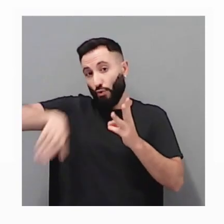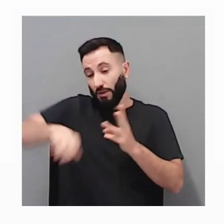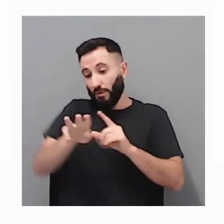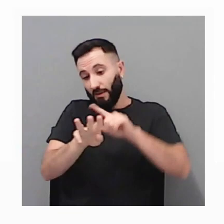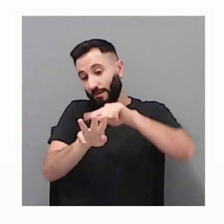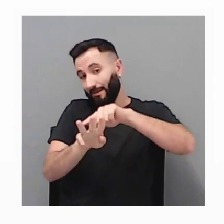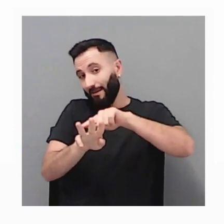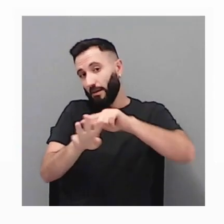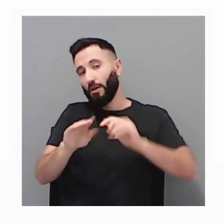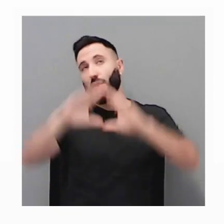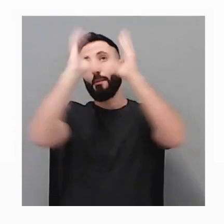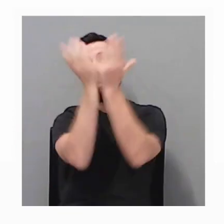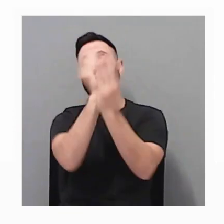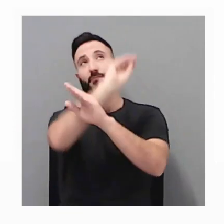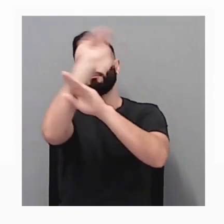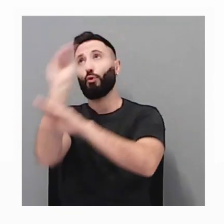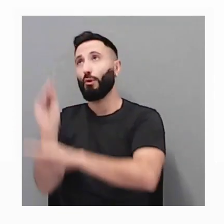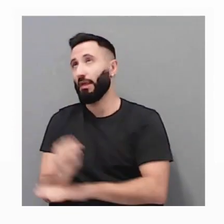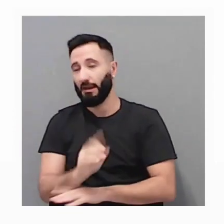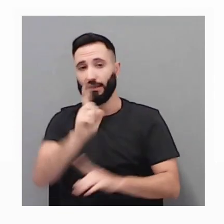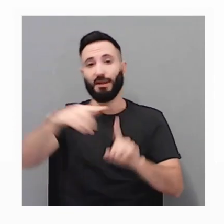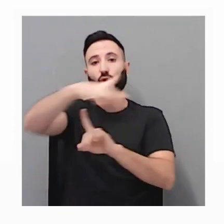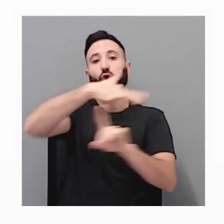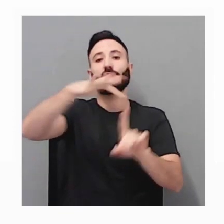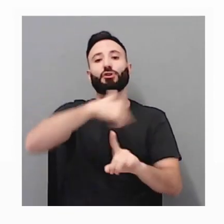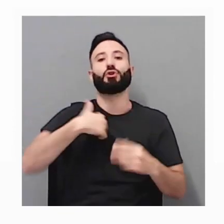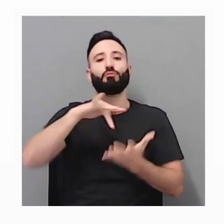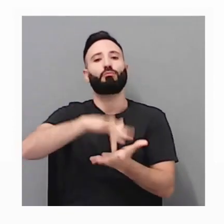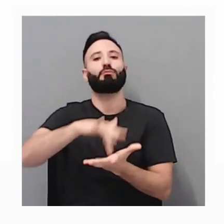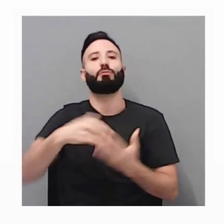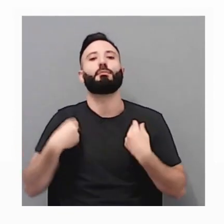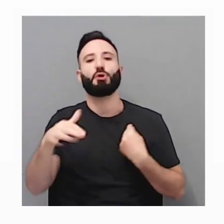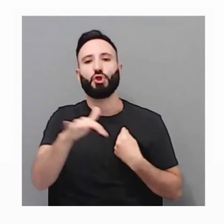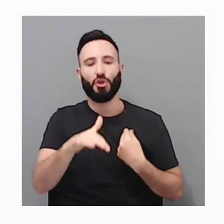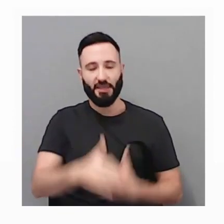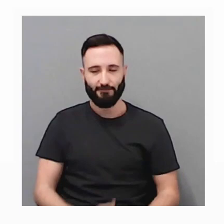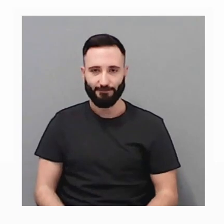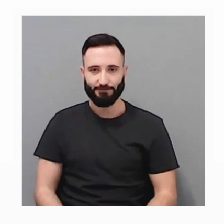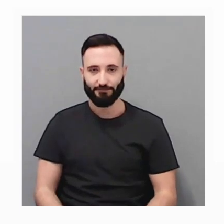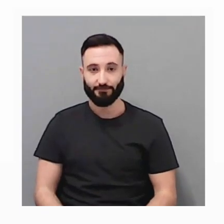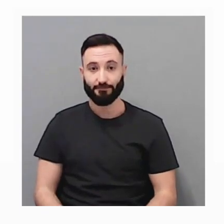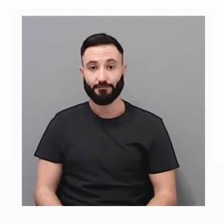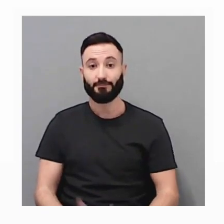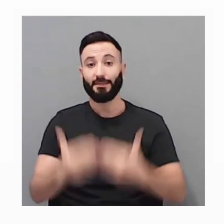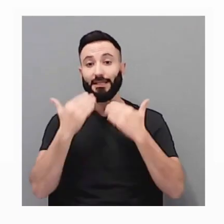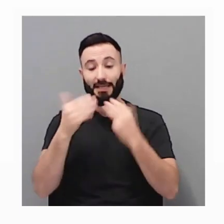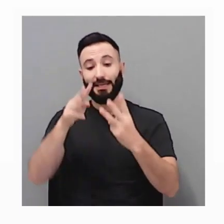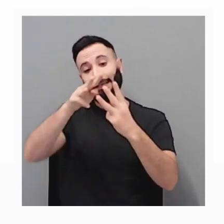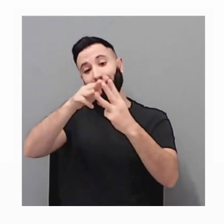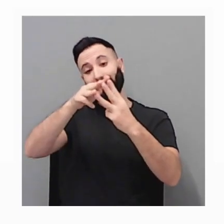cuidar del planeta, del contexto donde estoy, donde vivo. Y a través de estas 3